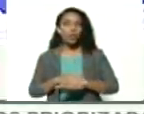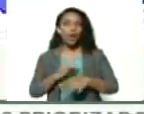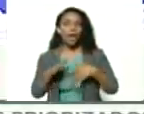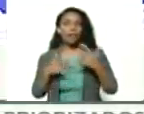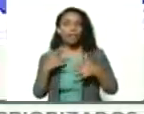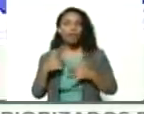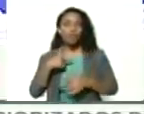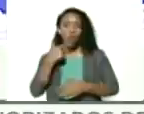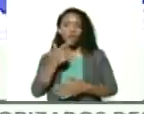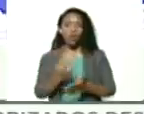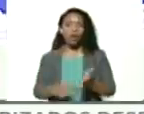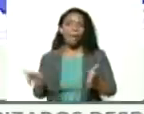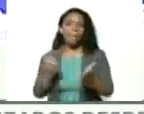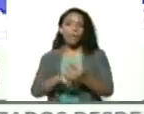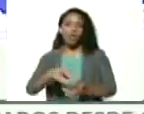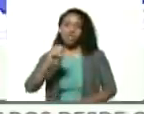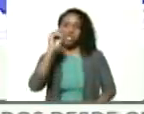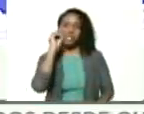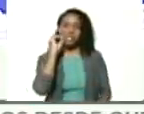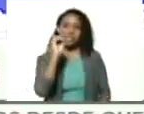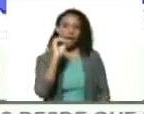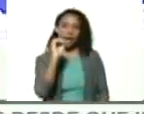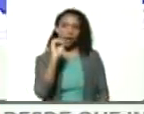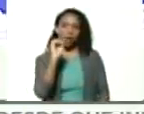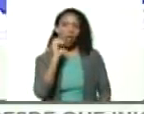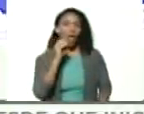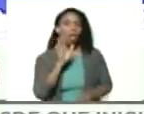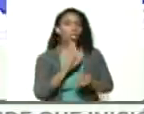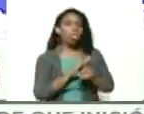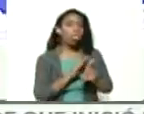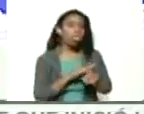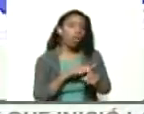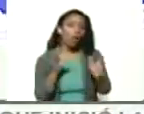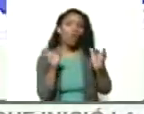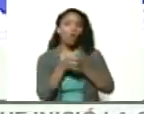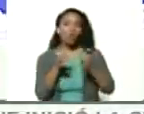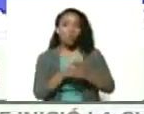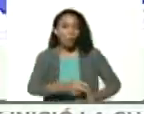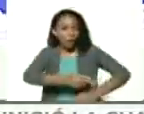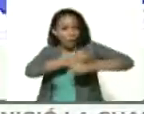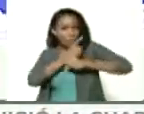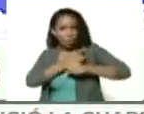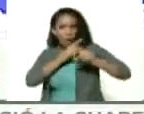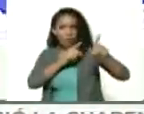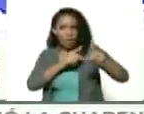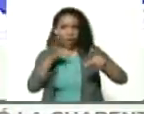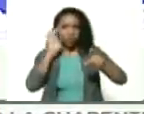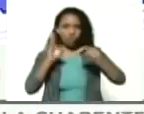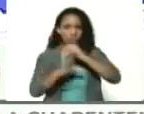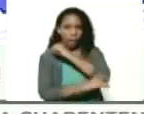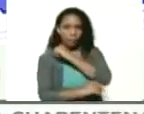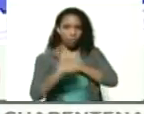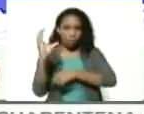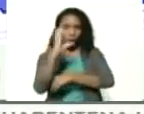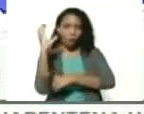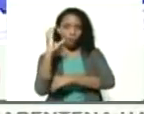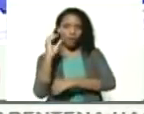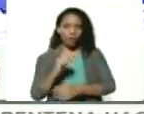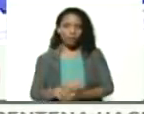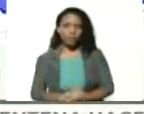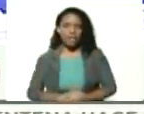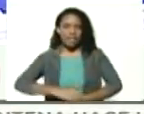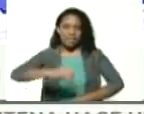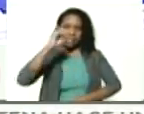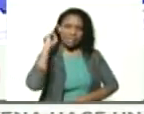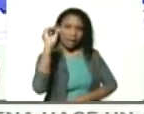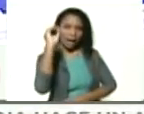lo repito, cero tolerancia con los grupos armados irregulares colombianos.